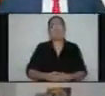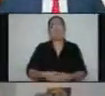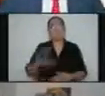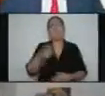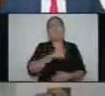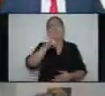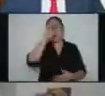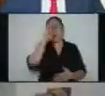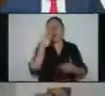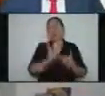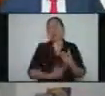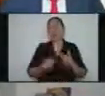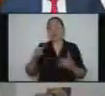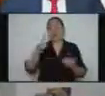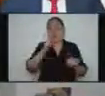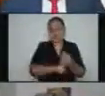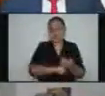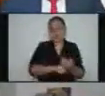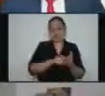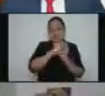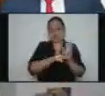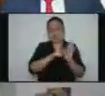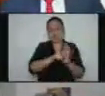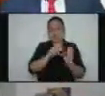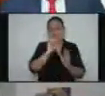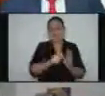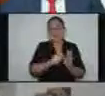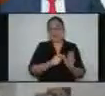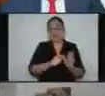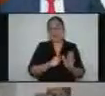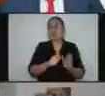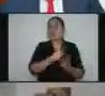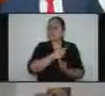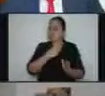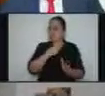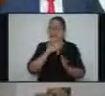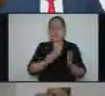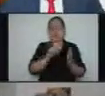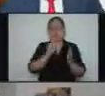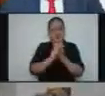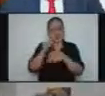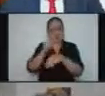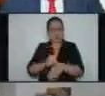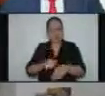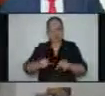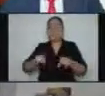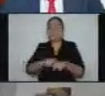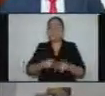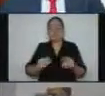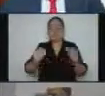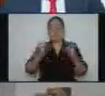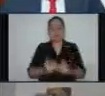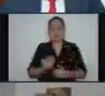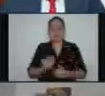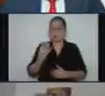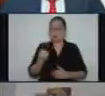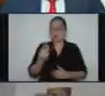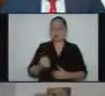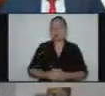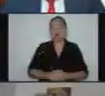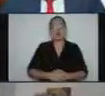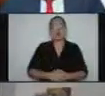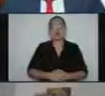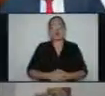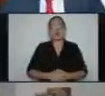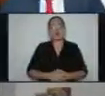esta plataforma no queda al margen de la normativa electoral. 9. Contratación de propaganda en